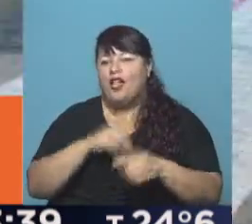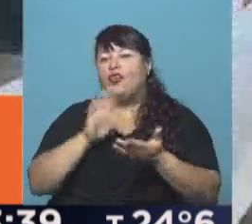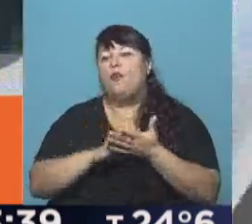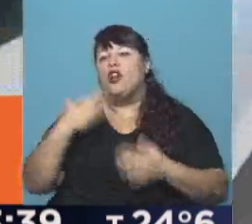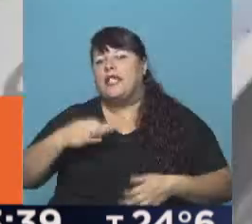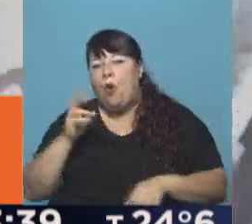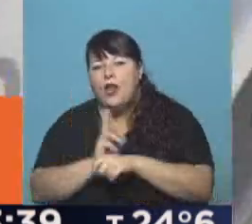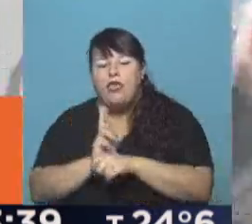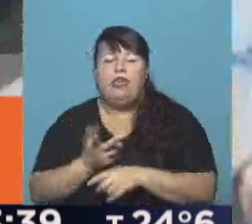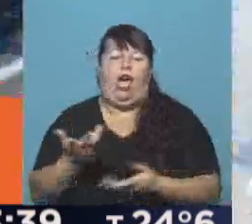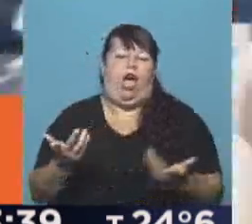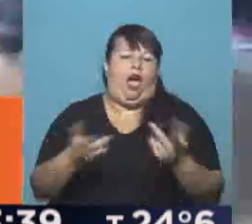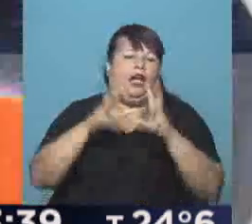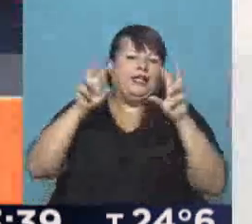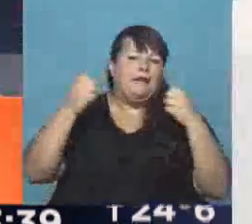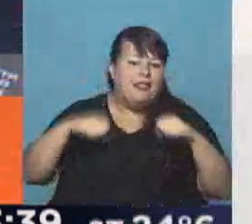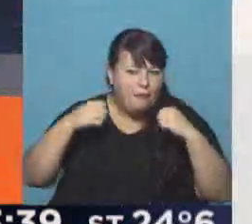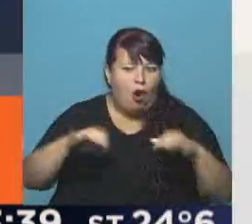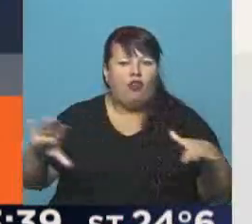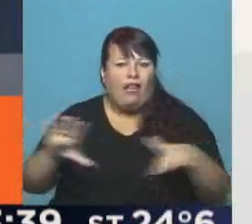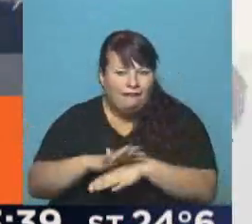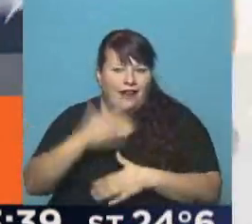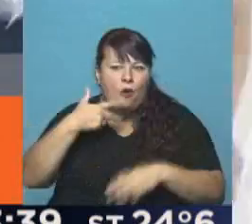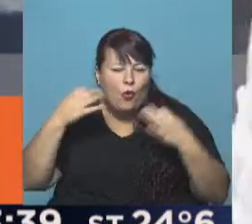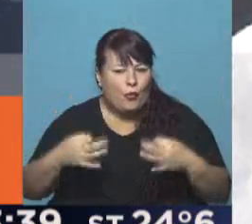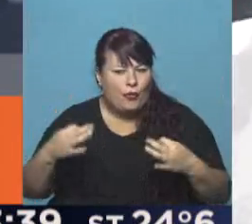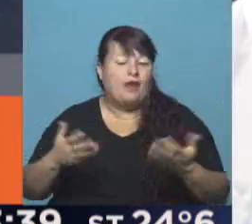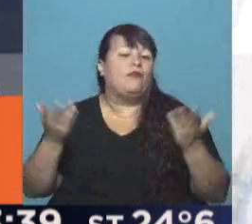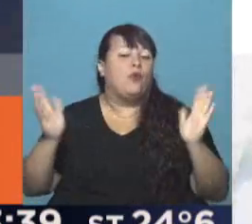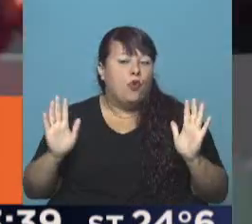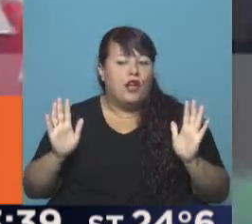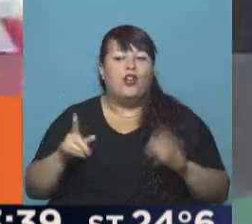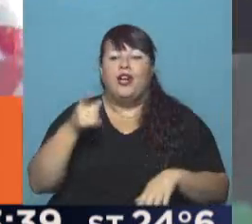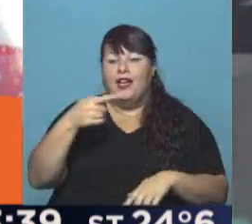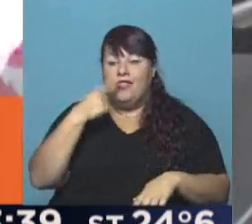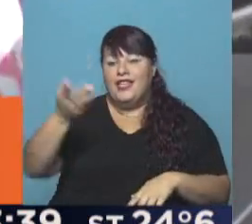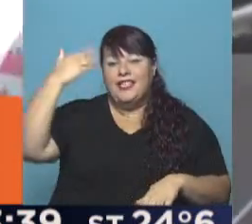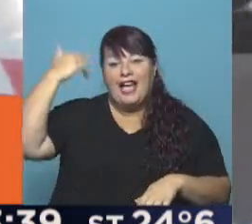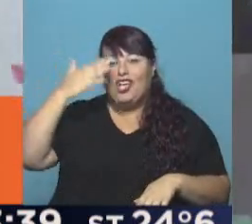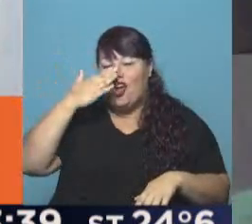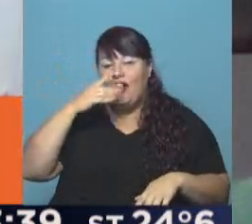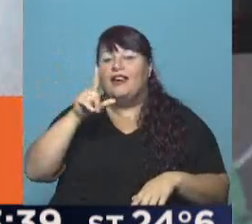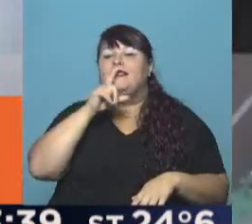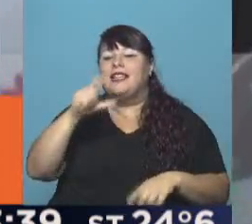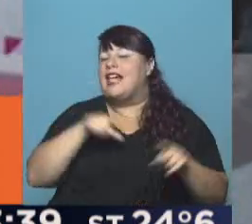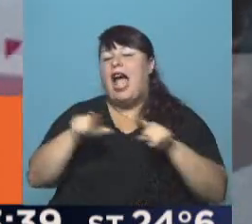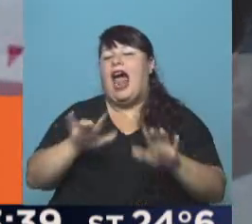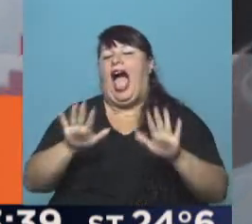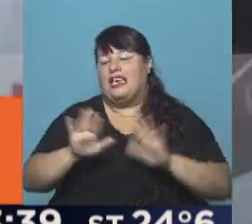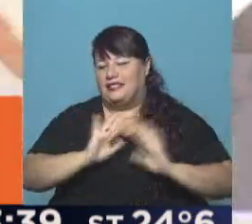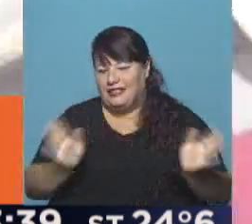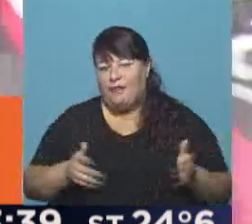tema de seguridad porque él el tema deportivo salga como la gente le gusta y bueno como decían los discos por regrese carreras son carreras